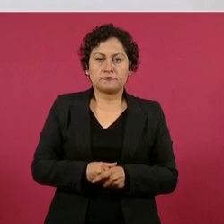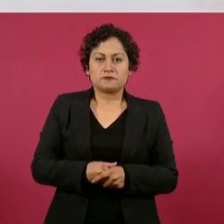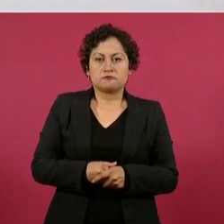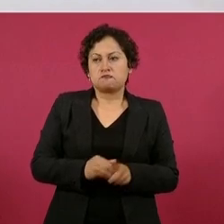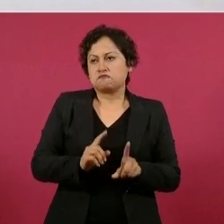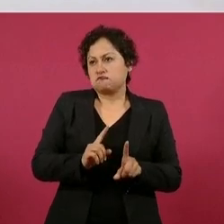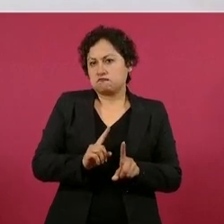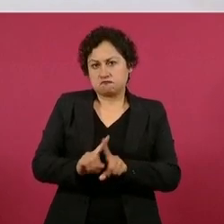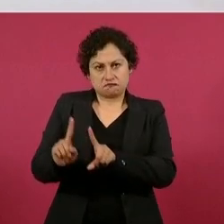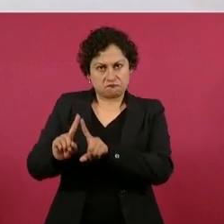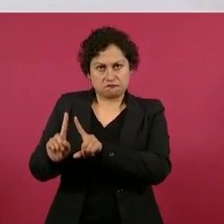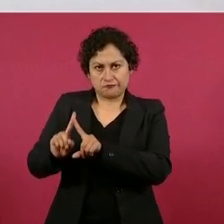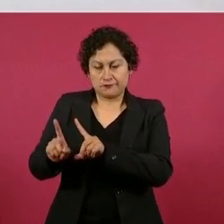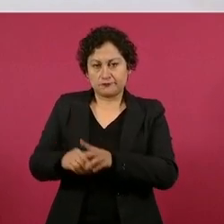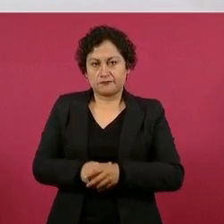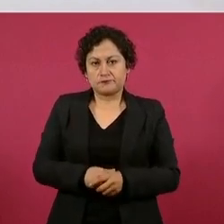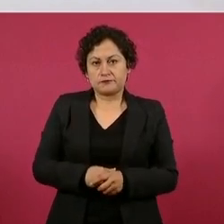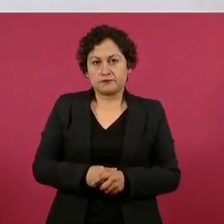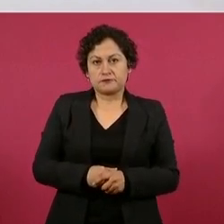asuntos, aspectos.